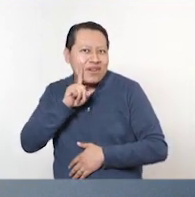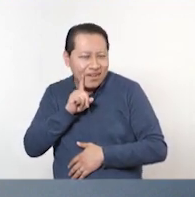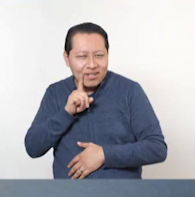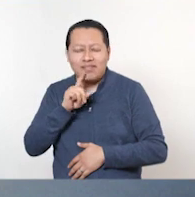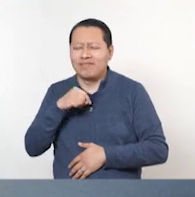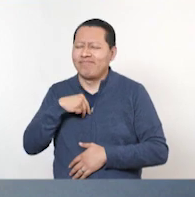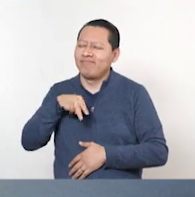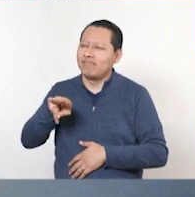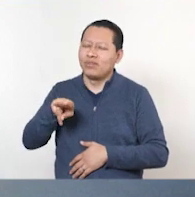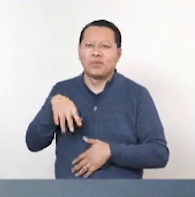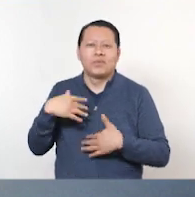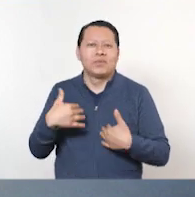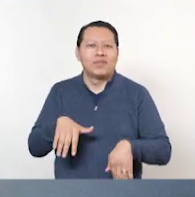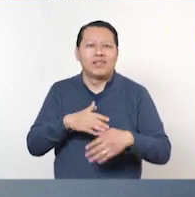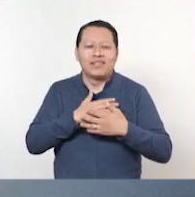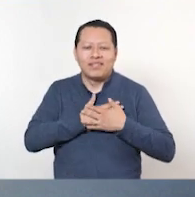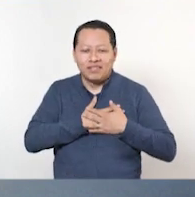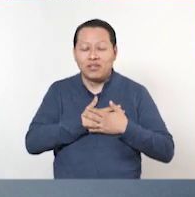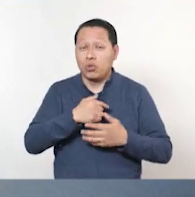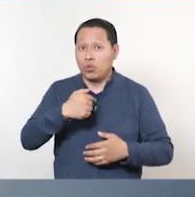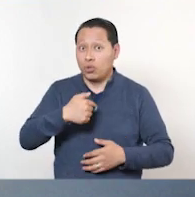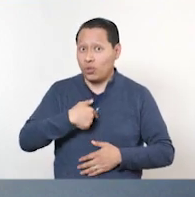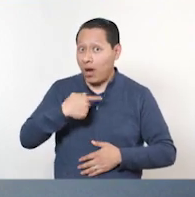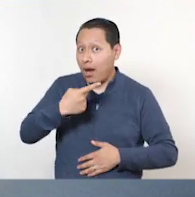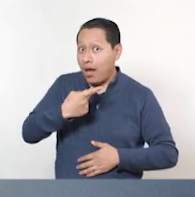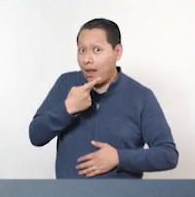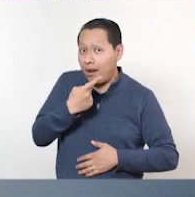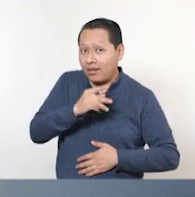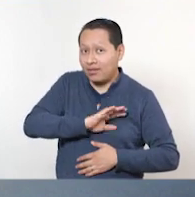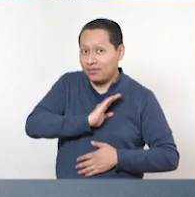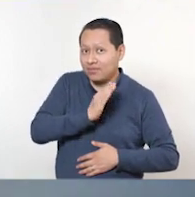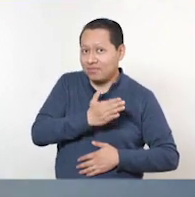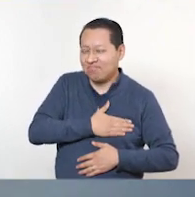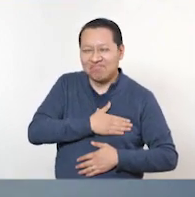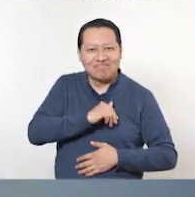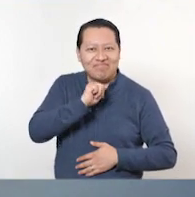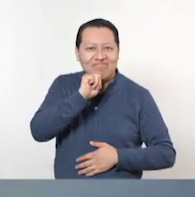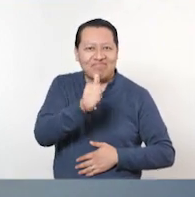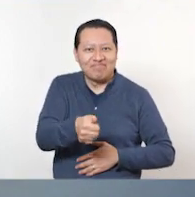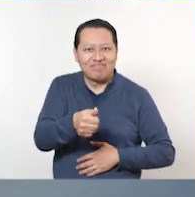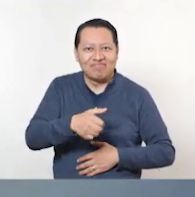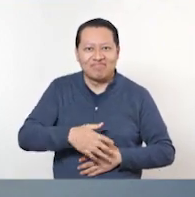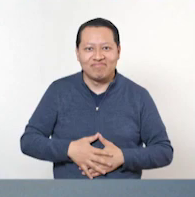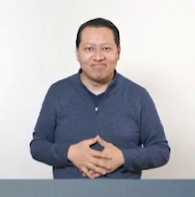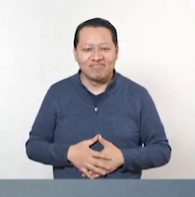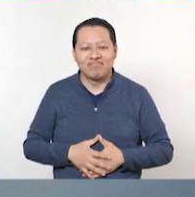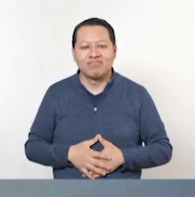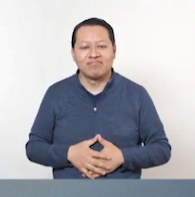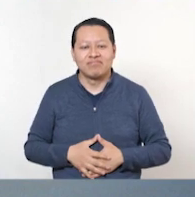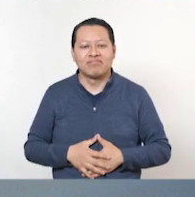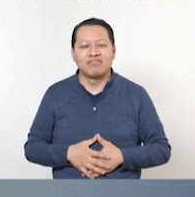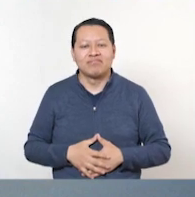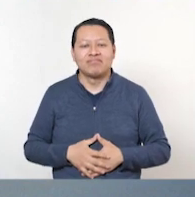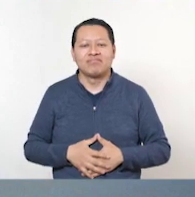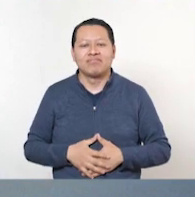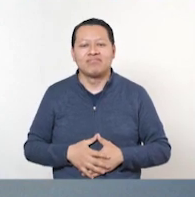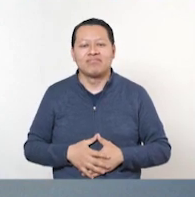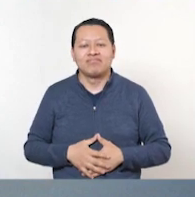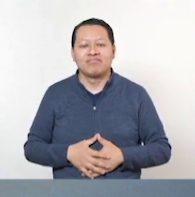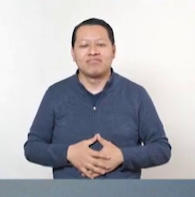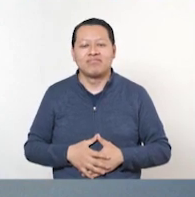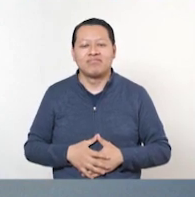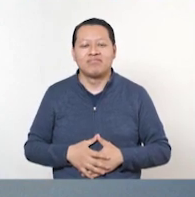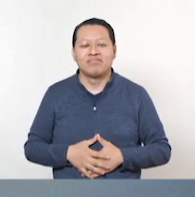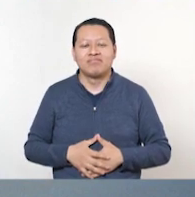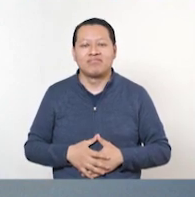Chinaguyan, divisa calua, dedena villagaya, Guyuaniati, Guadaguini,